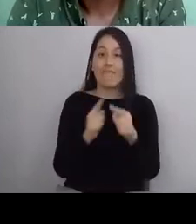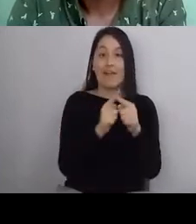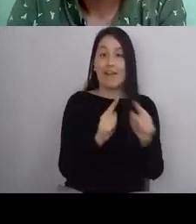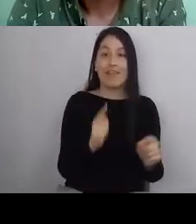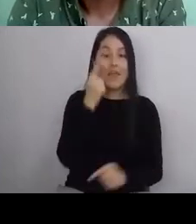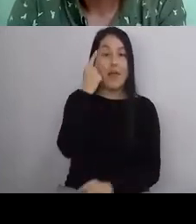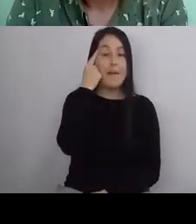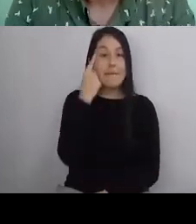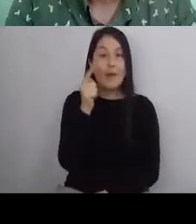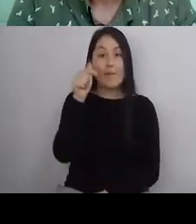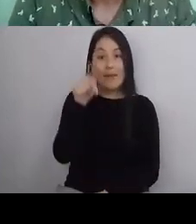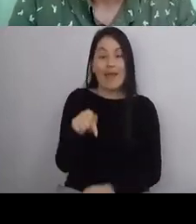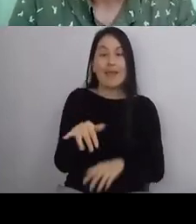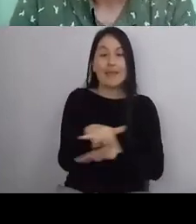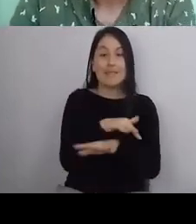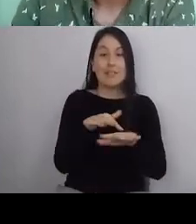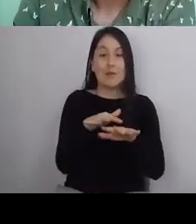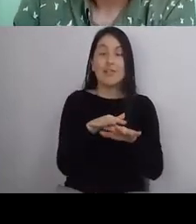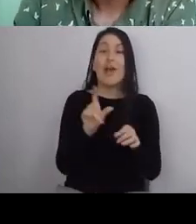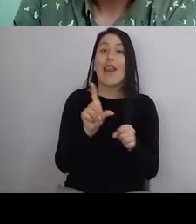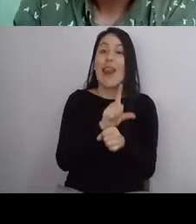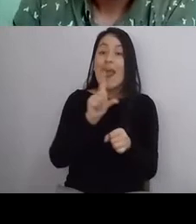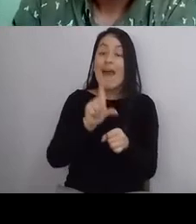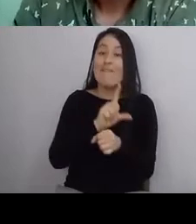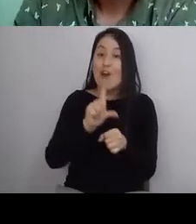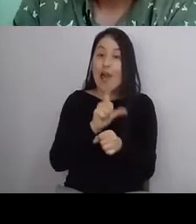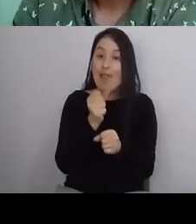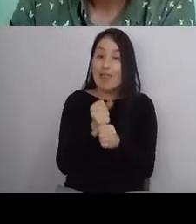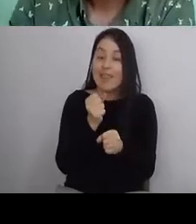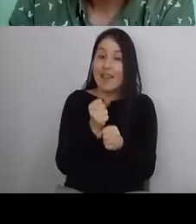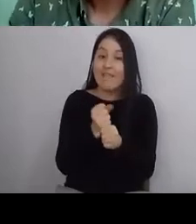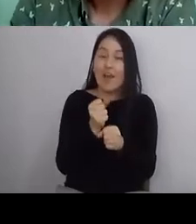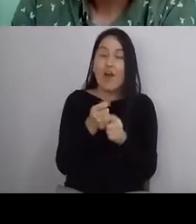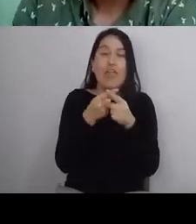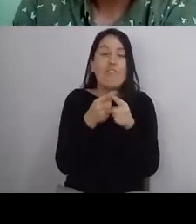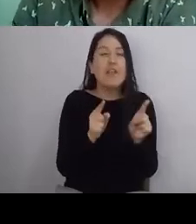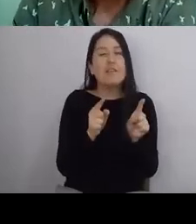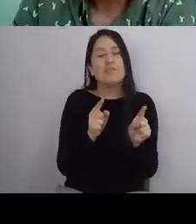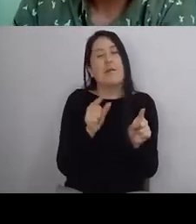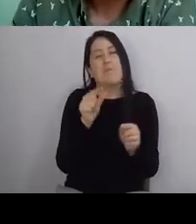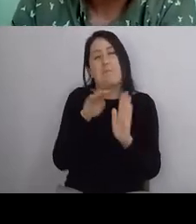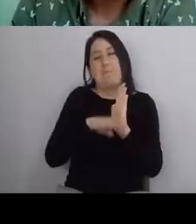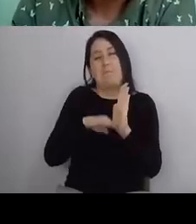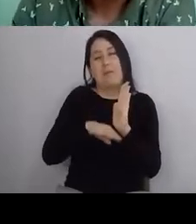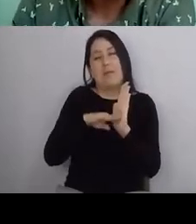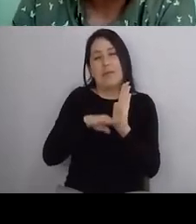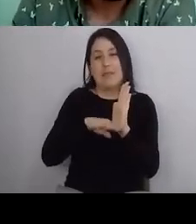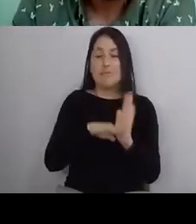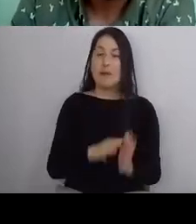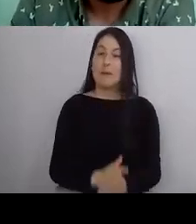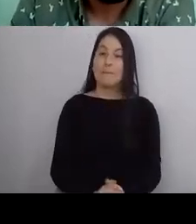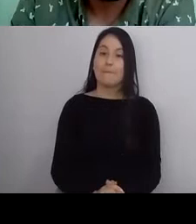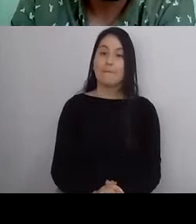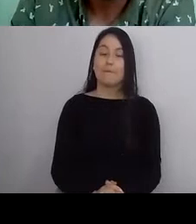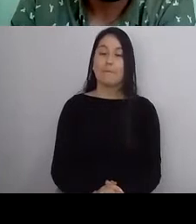pero para este caso, en el mundo laboral, la diferencia es muy mínima, ¿ya? Pero la Ignacio, vamos a resolver. tengo un